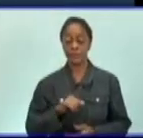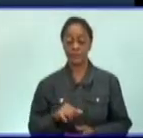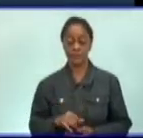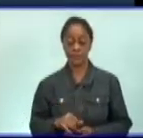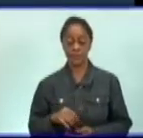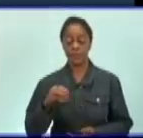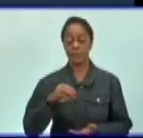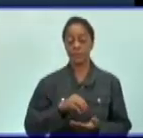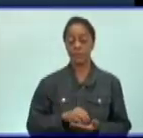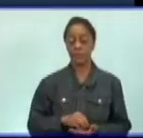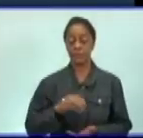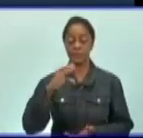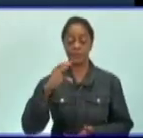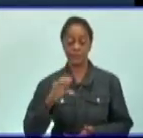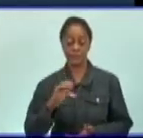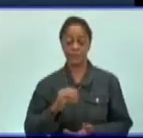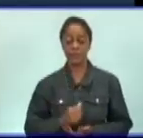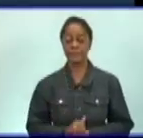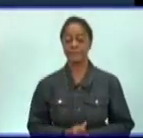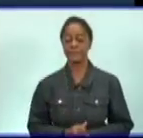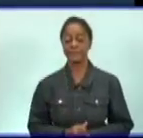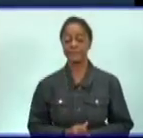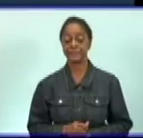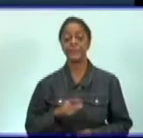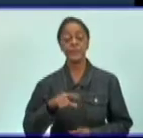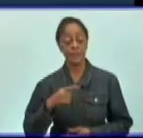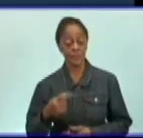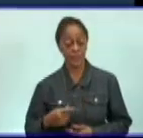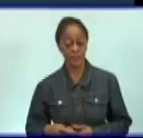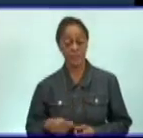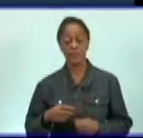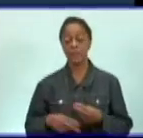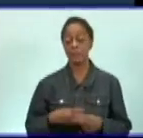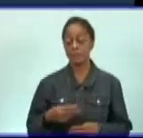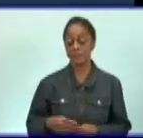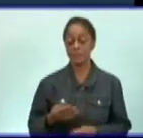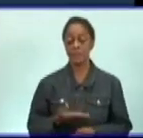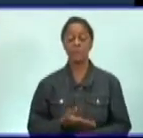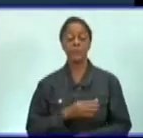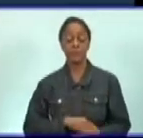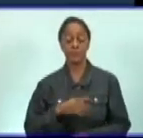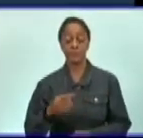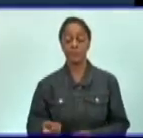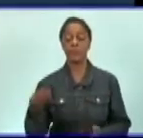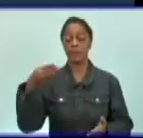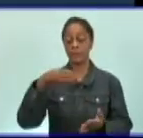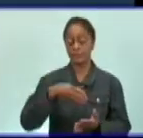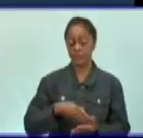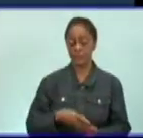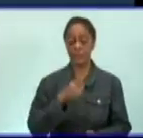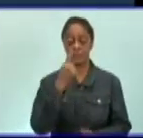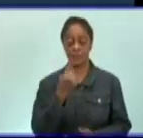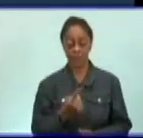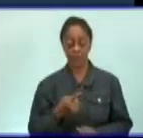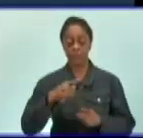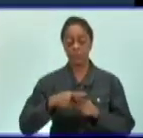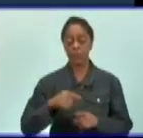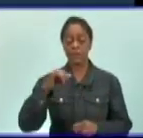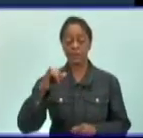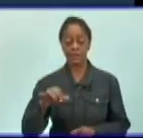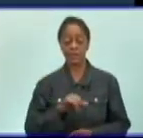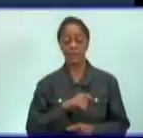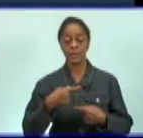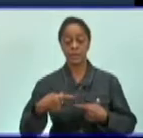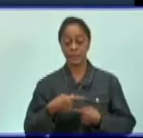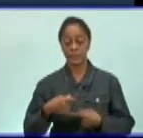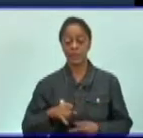en el lugar de la centena. Y así procedemos como anteriormente hasta llegar a 1 más 6, que es igual a 7,